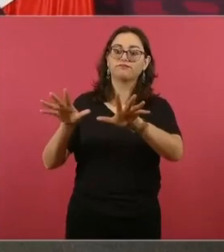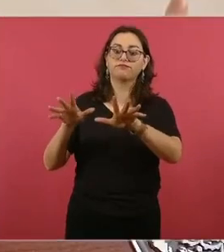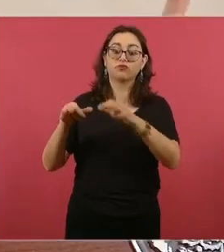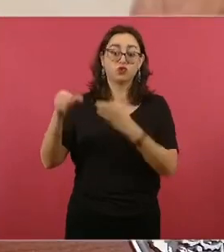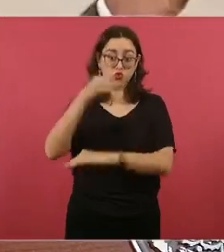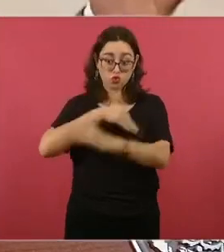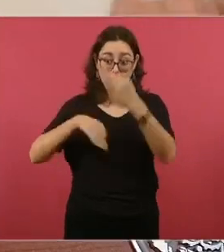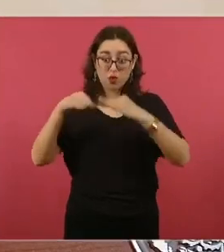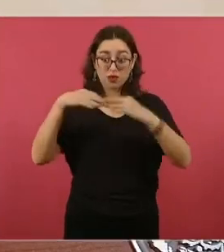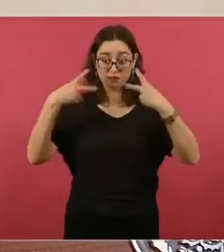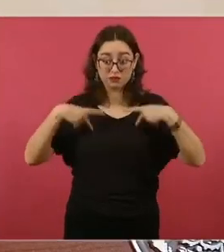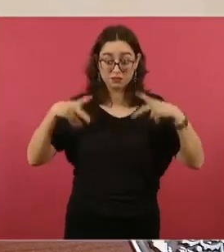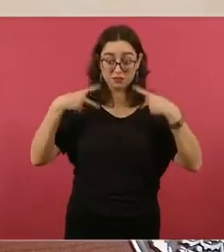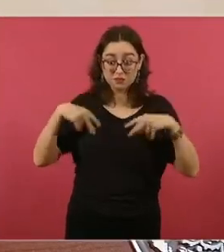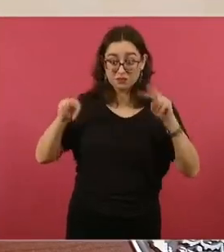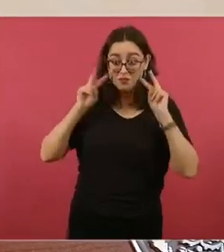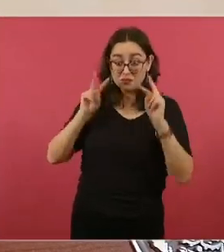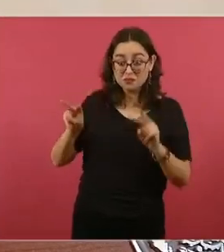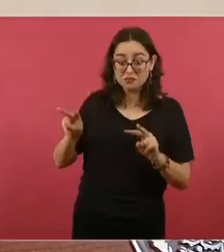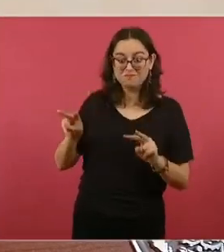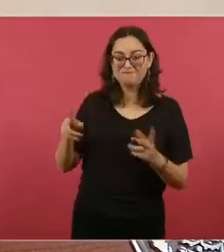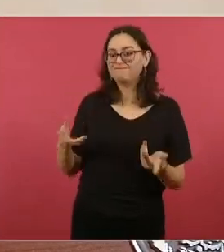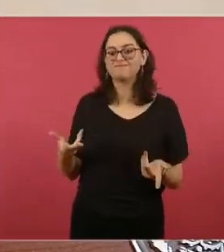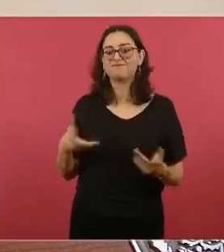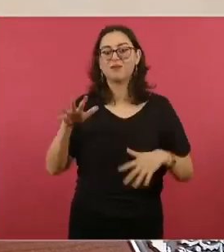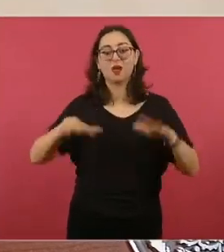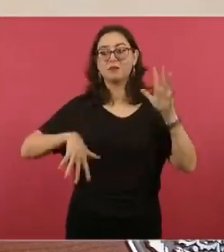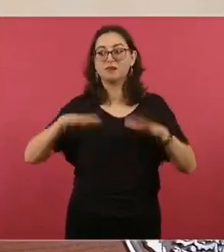No todos cuentan con internet,